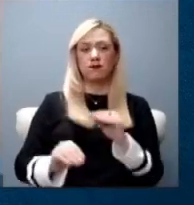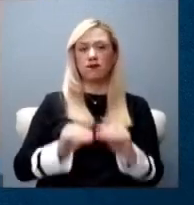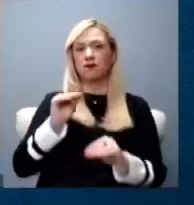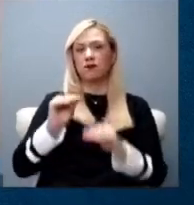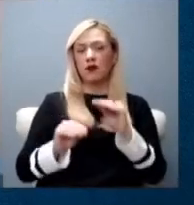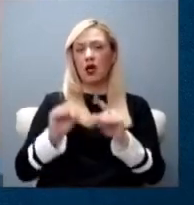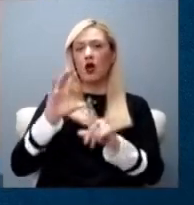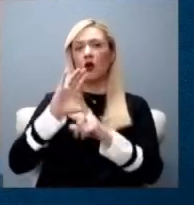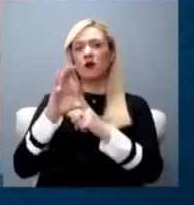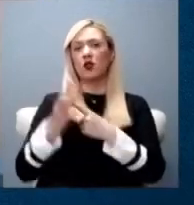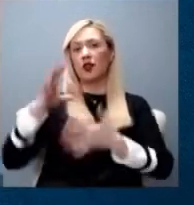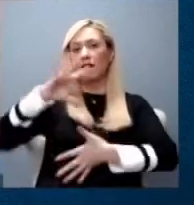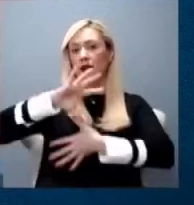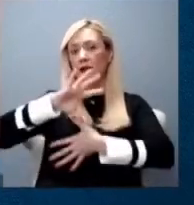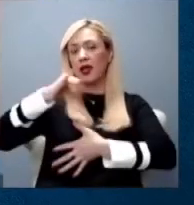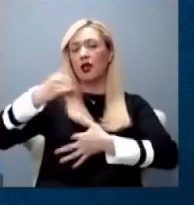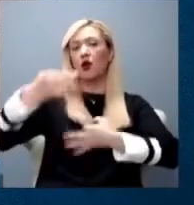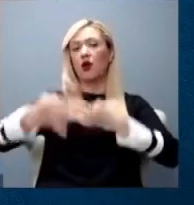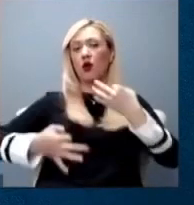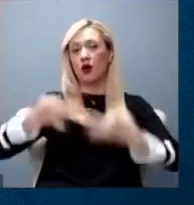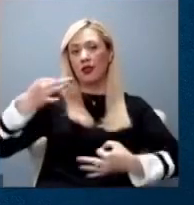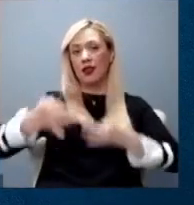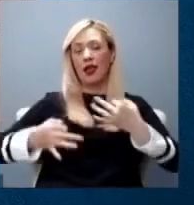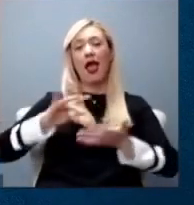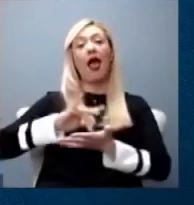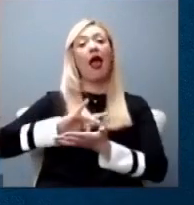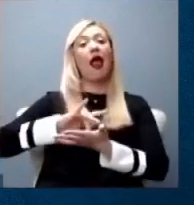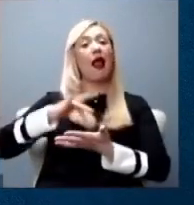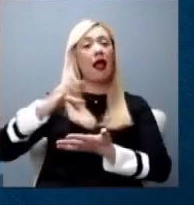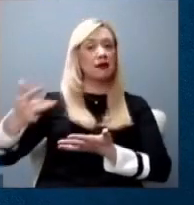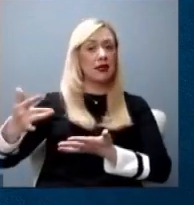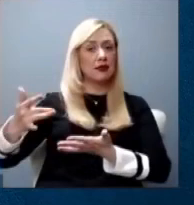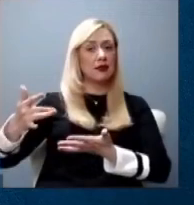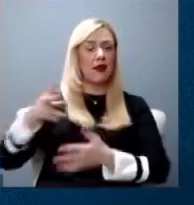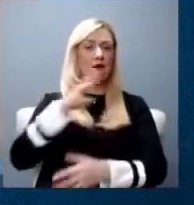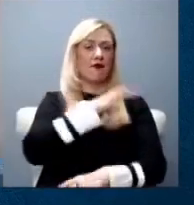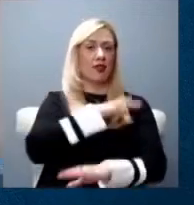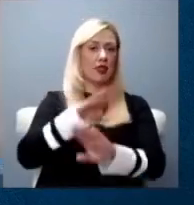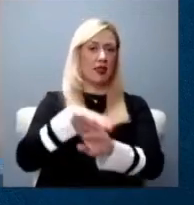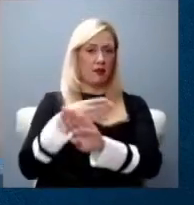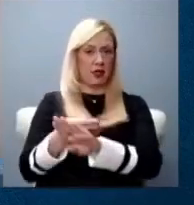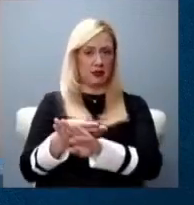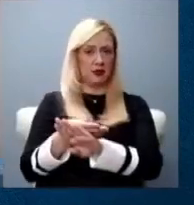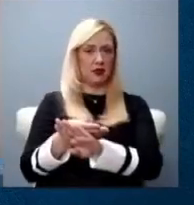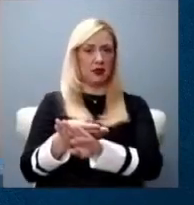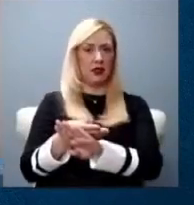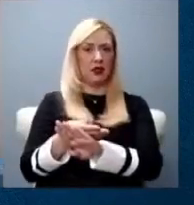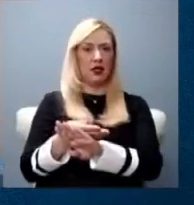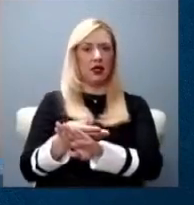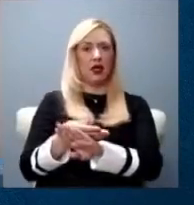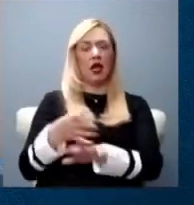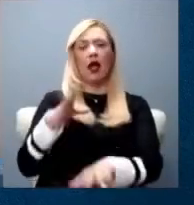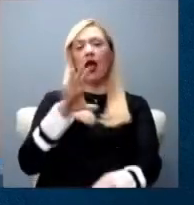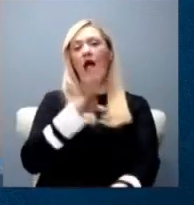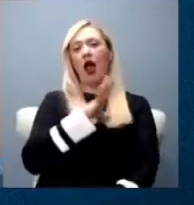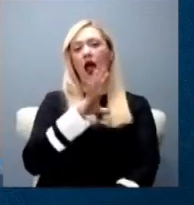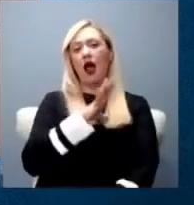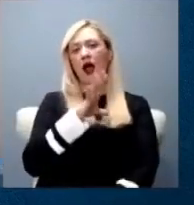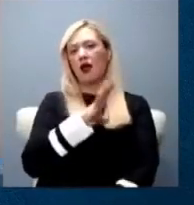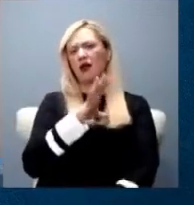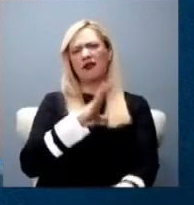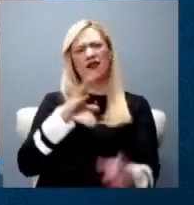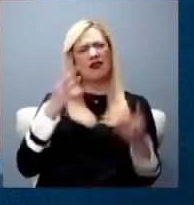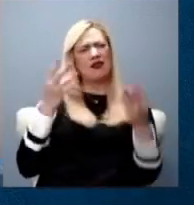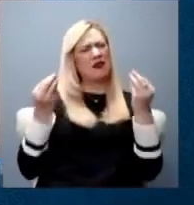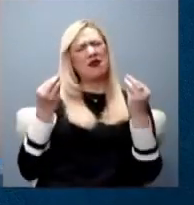Comisión Interamericana como de la Corte, es gracias, en primer lugar, a las víctimas, porque recordemos que detrás de esas sentencias hay decenas, centenares,